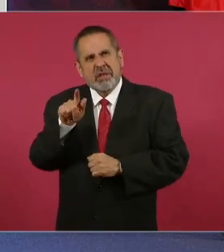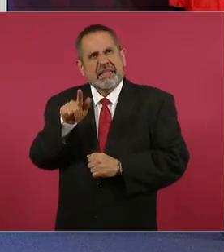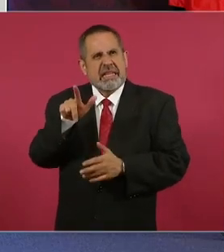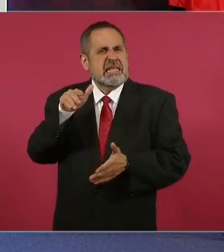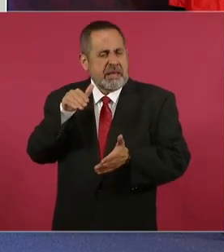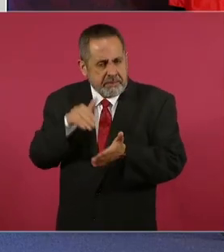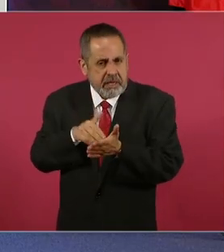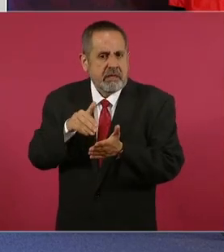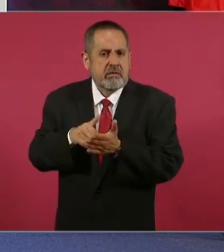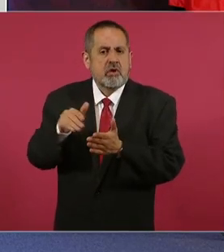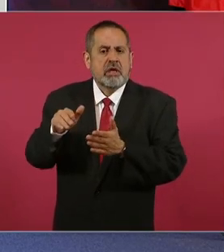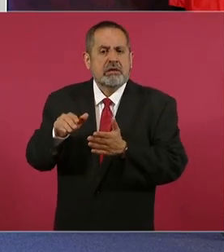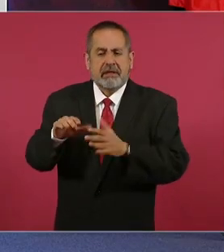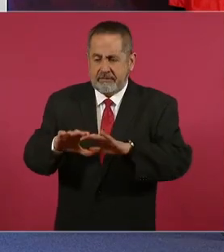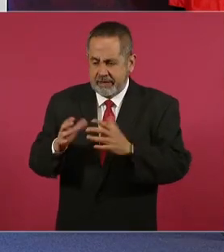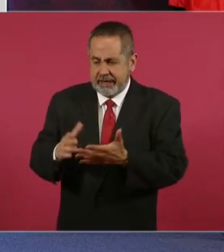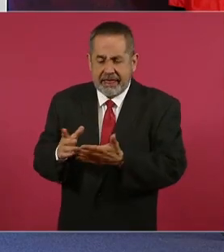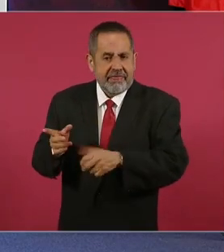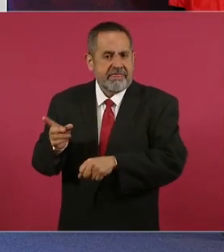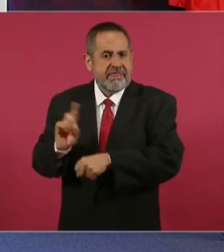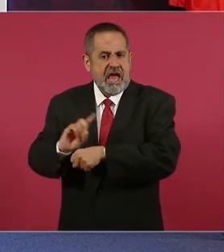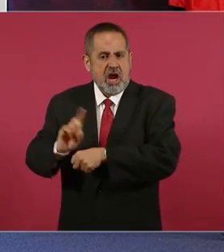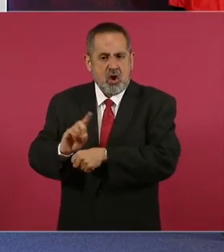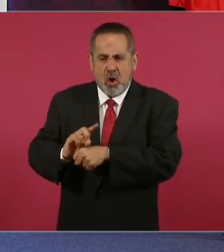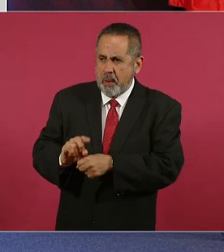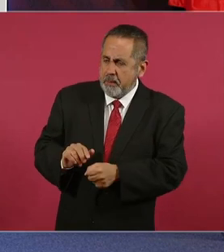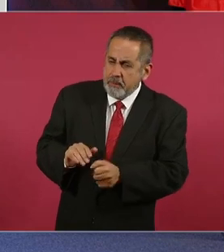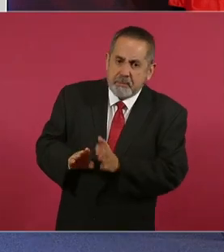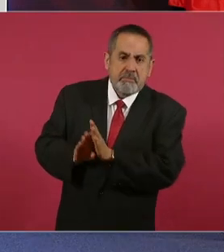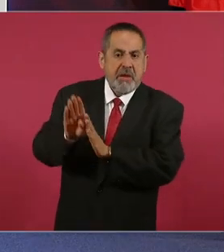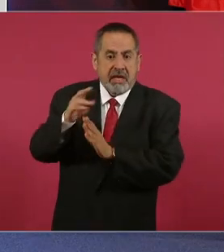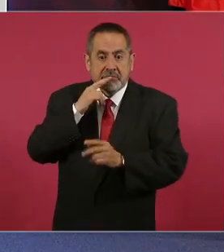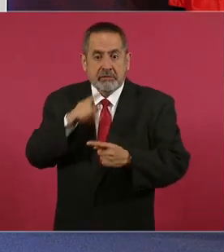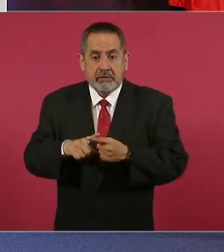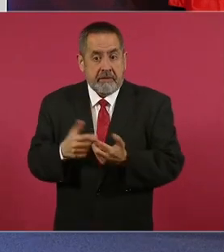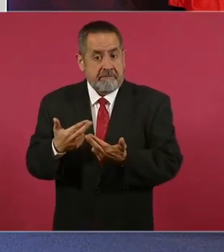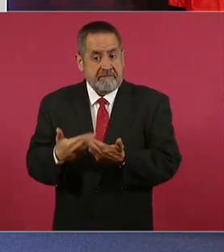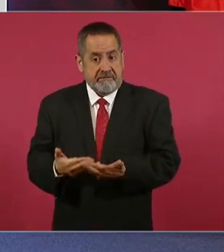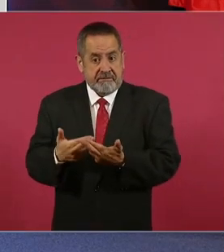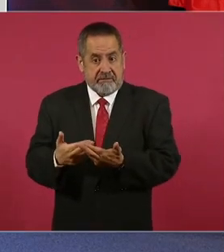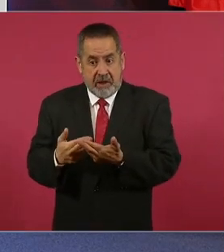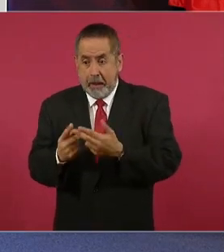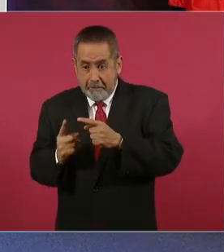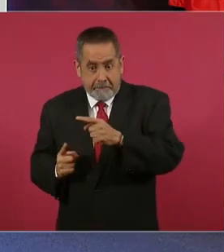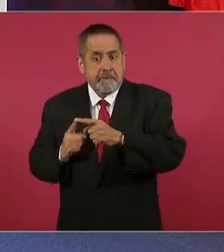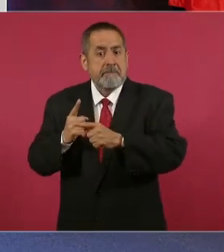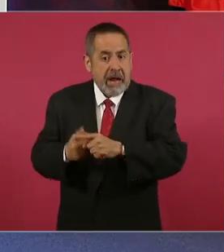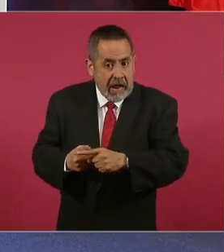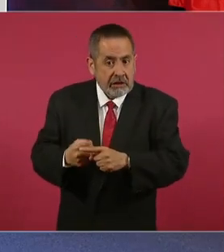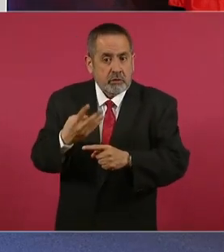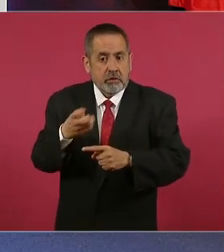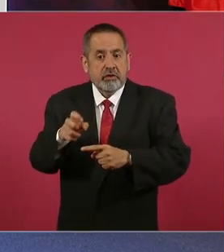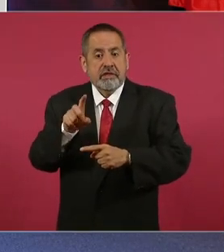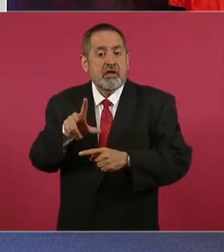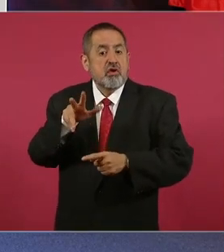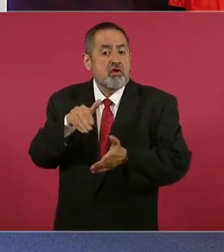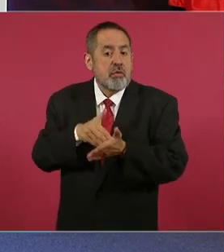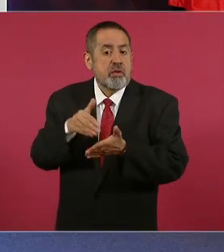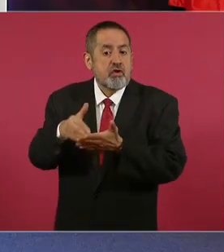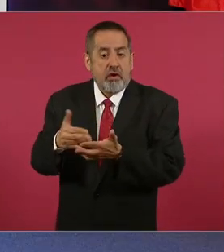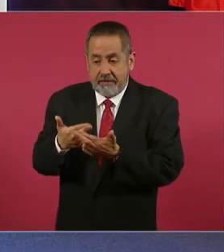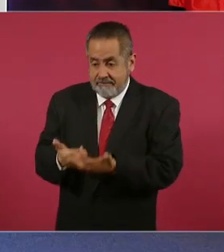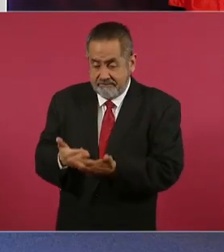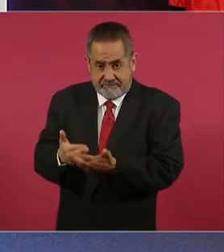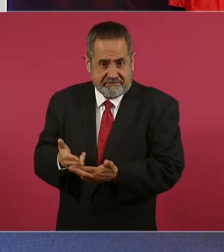177 mil barriles diarios de incremento de producción. Reserva, 438 millones de